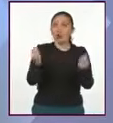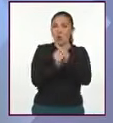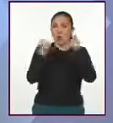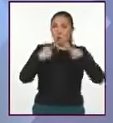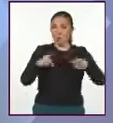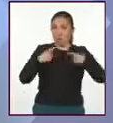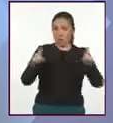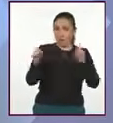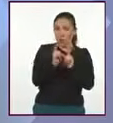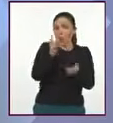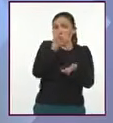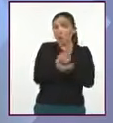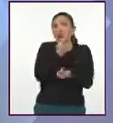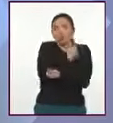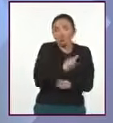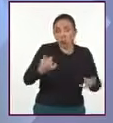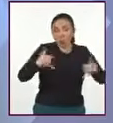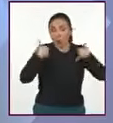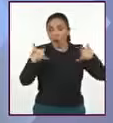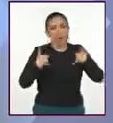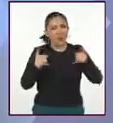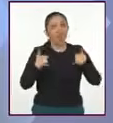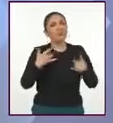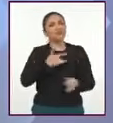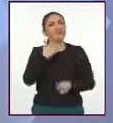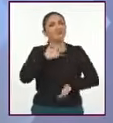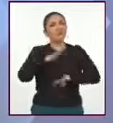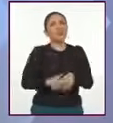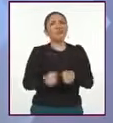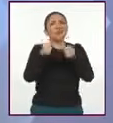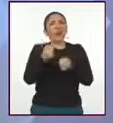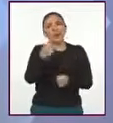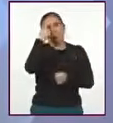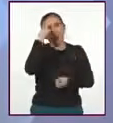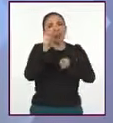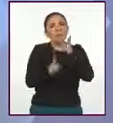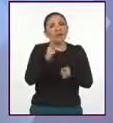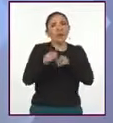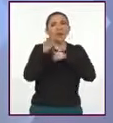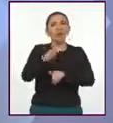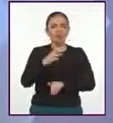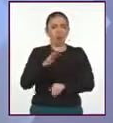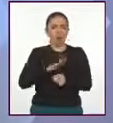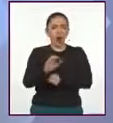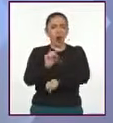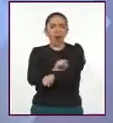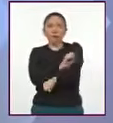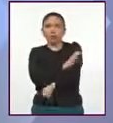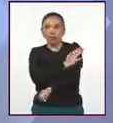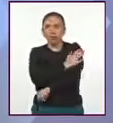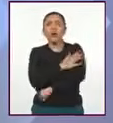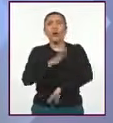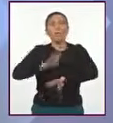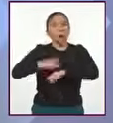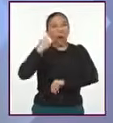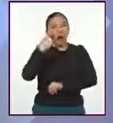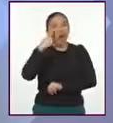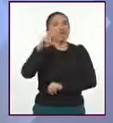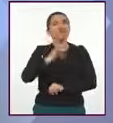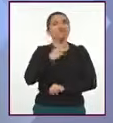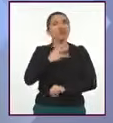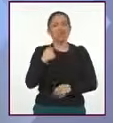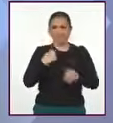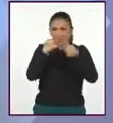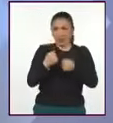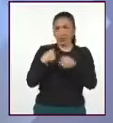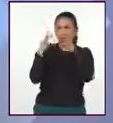solo niños, niñas y adolescentes, se puedan sentir seguros para poder hablar de sus emociones y que normalmente no nos sentimos seguros hablando de